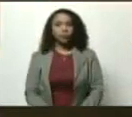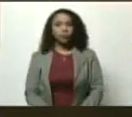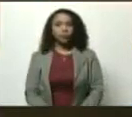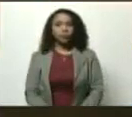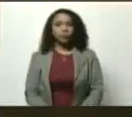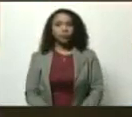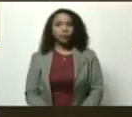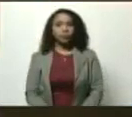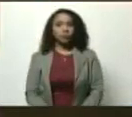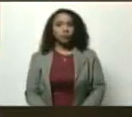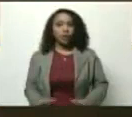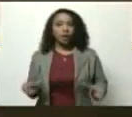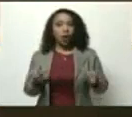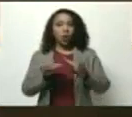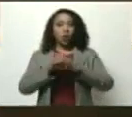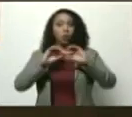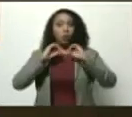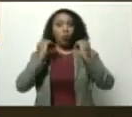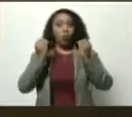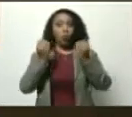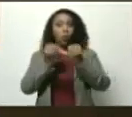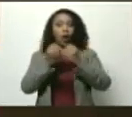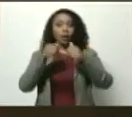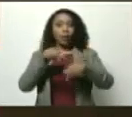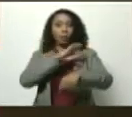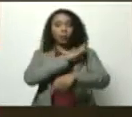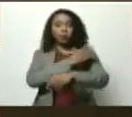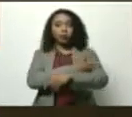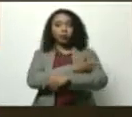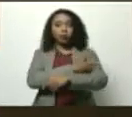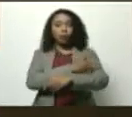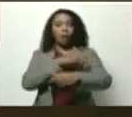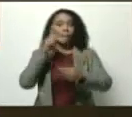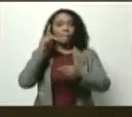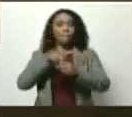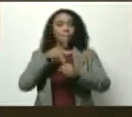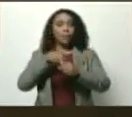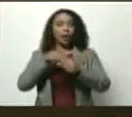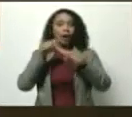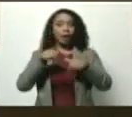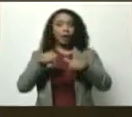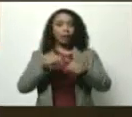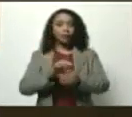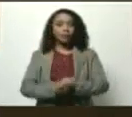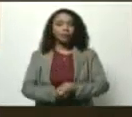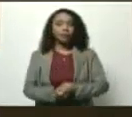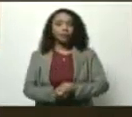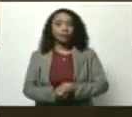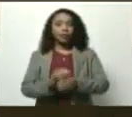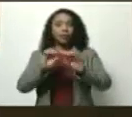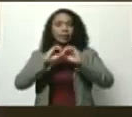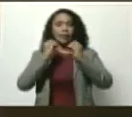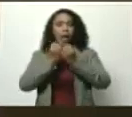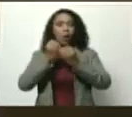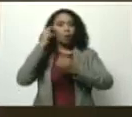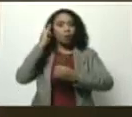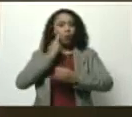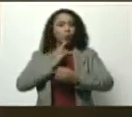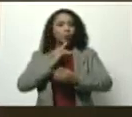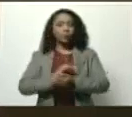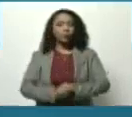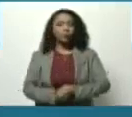en el auditorio del ministerio del poder popular de petróleos complejos pedevesa la campiña salón simón bolívar